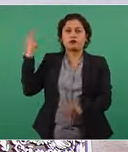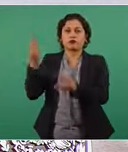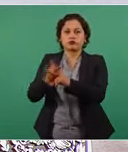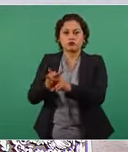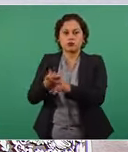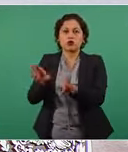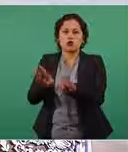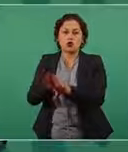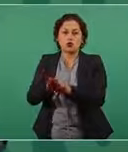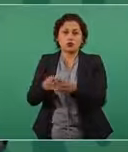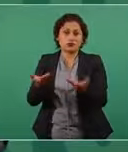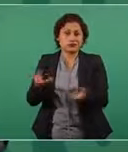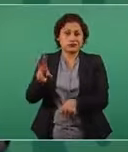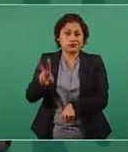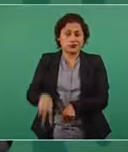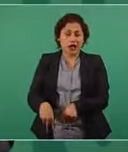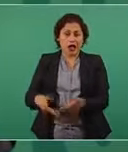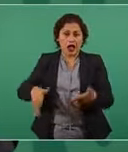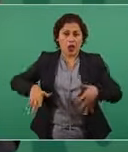porque